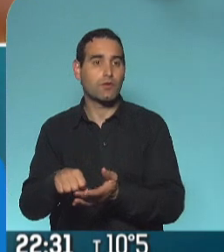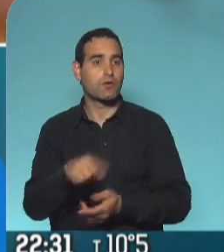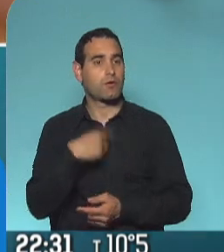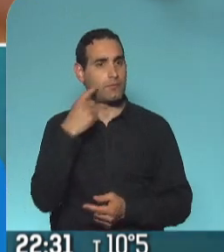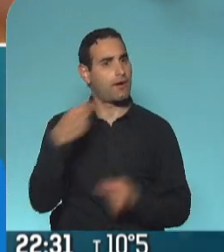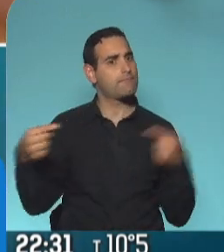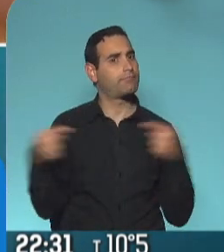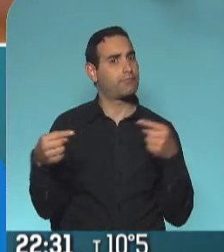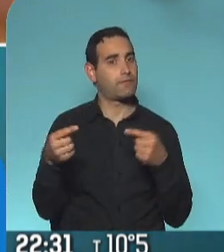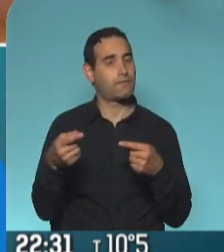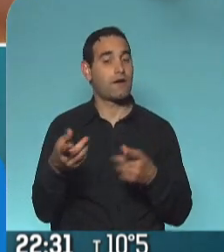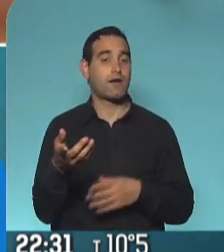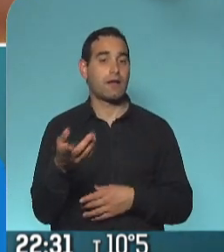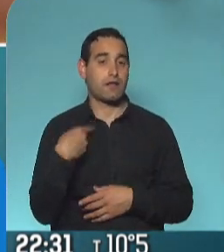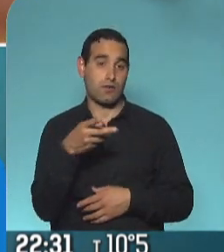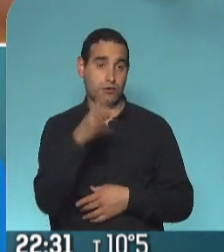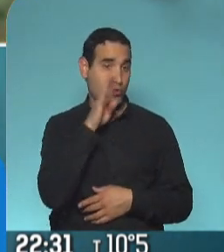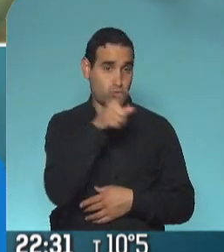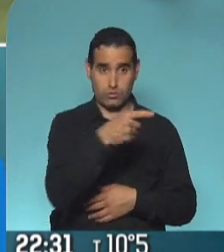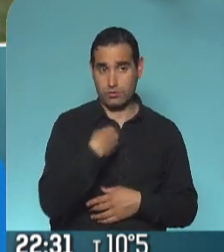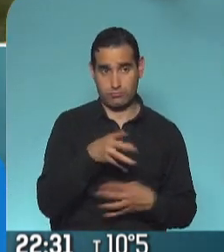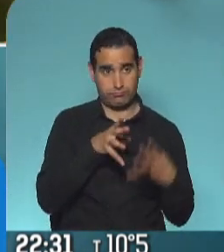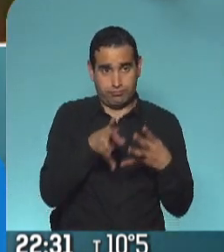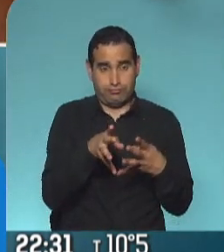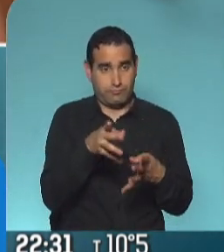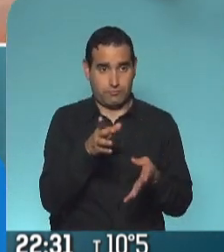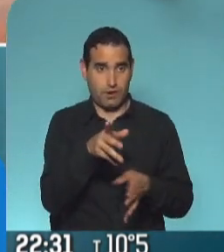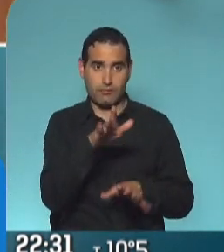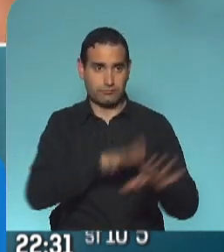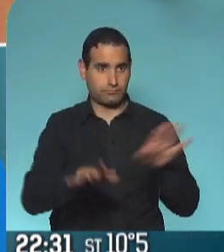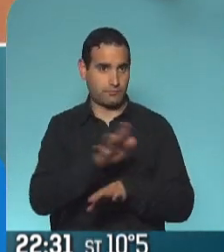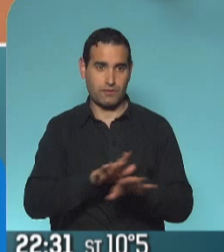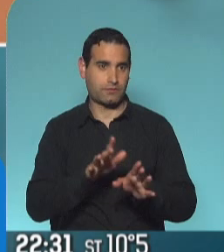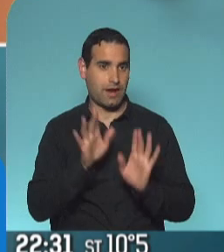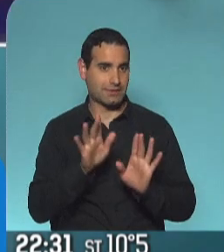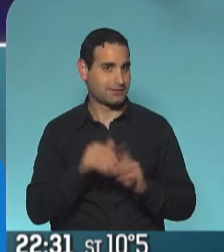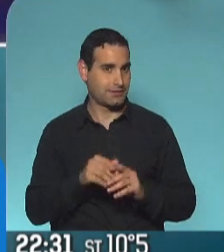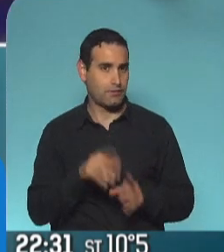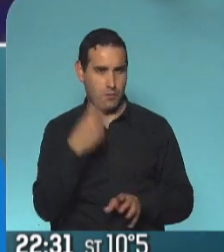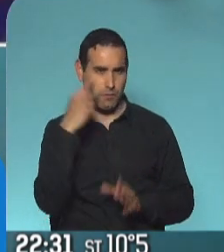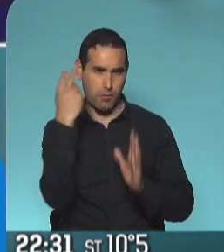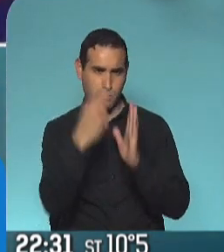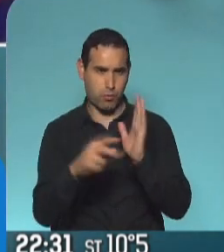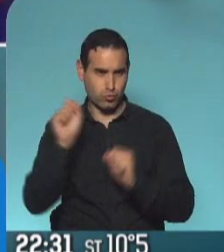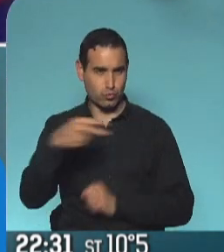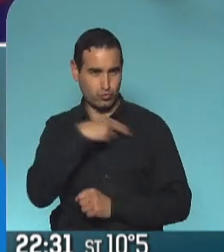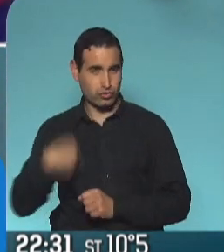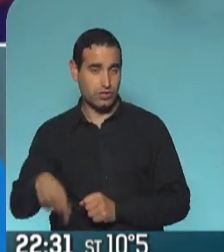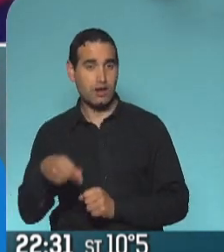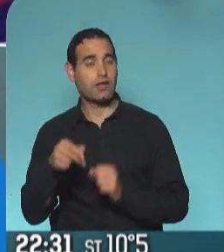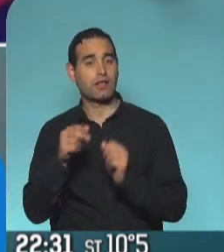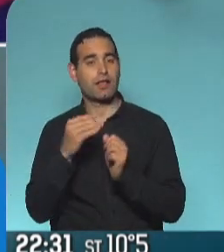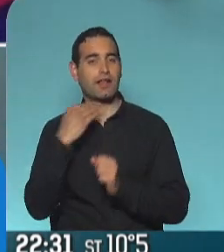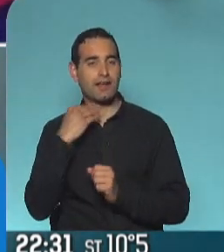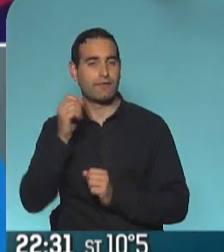a enemigo. La doctrina de defensa de los Estados Unidos, la nueva doctrina de defensa y seguridad, así lo fija. Si uno lee los documentos chinos, el libro blanco de la